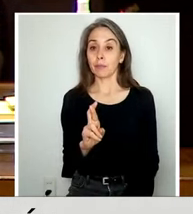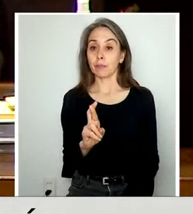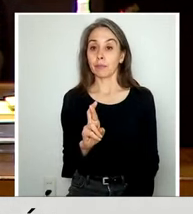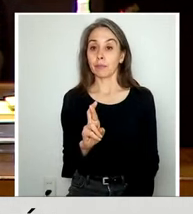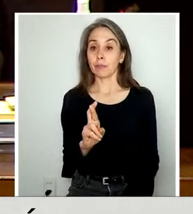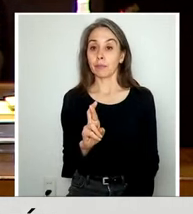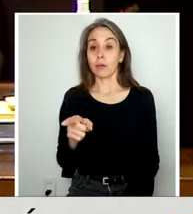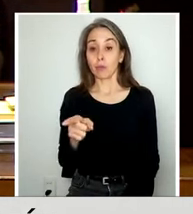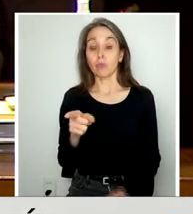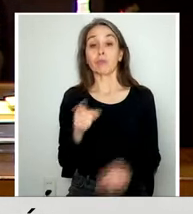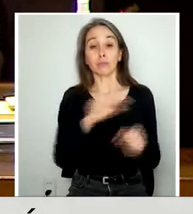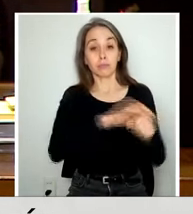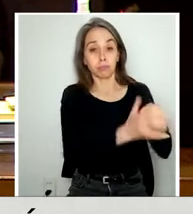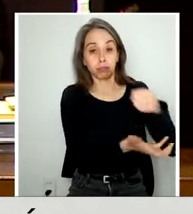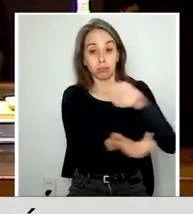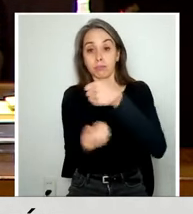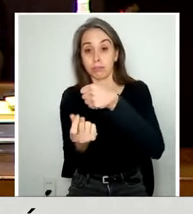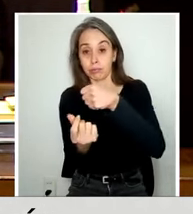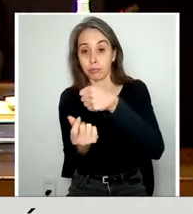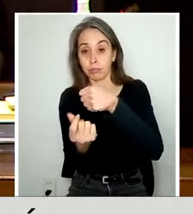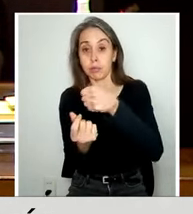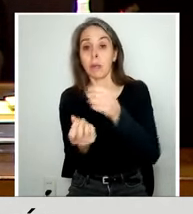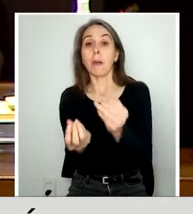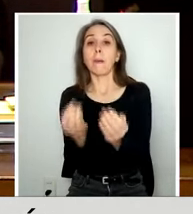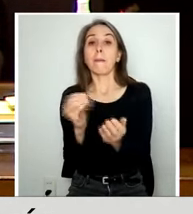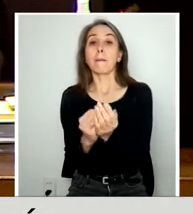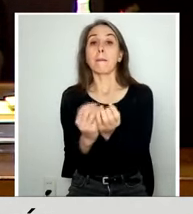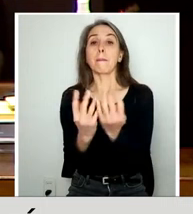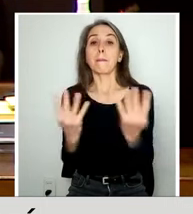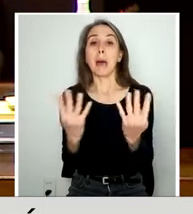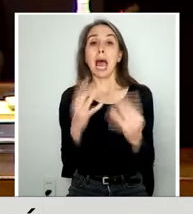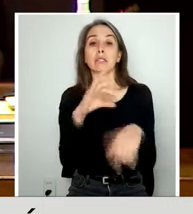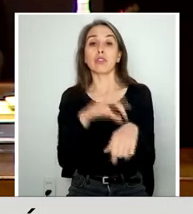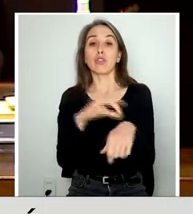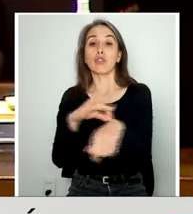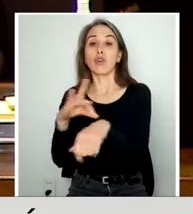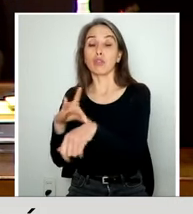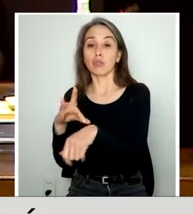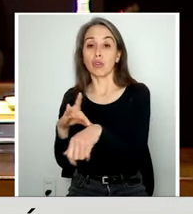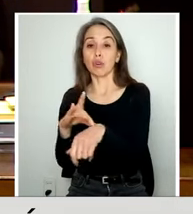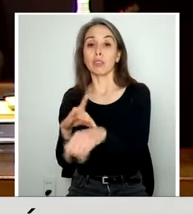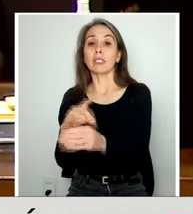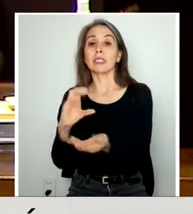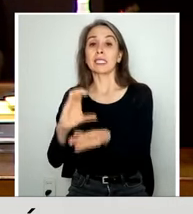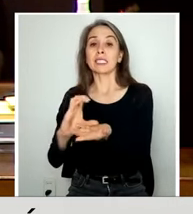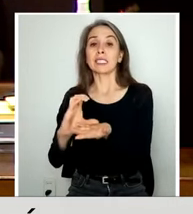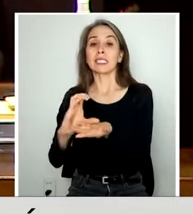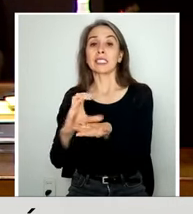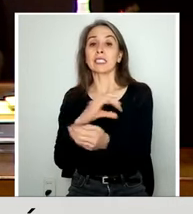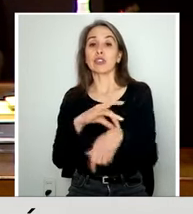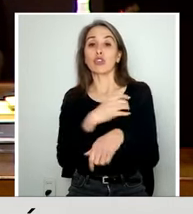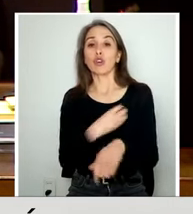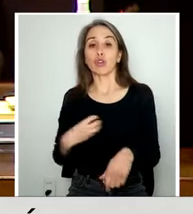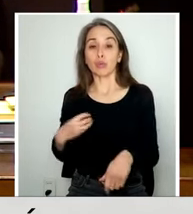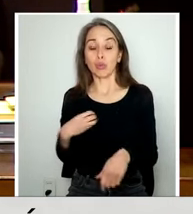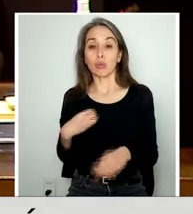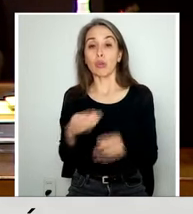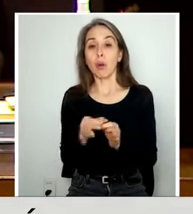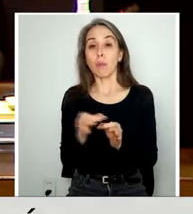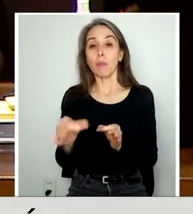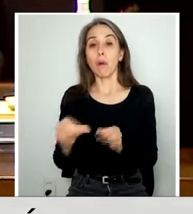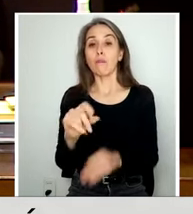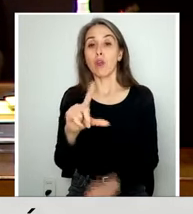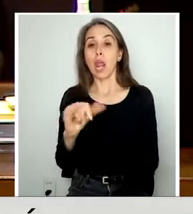los recursos necesarios para proveer una mayor dotación de médicos en el centro de salud familiar de la localidad de la junta comuna de cisne